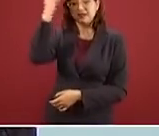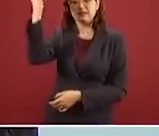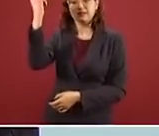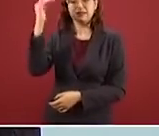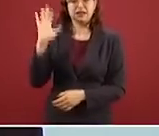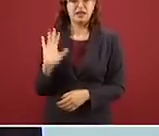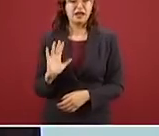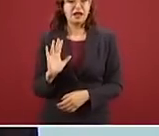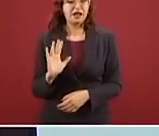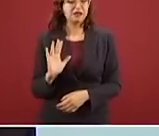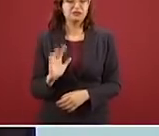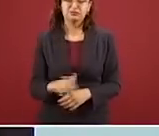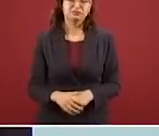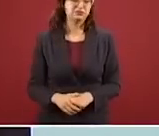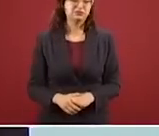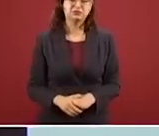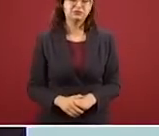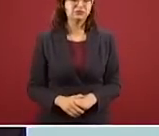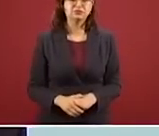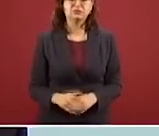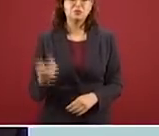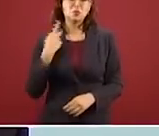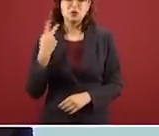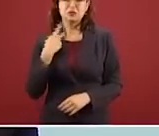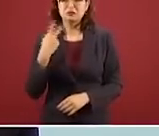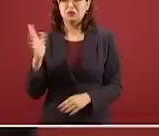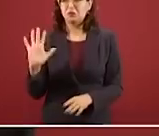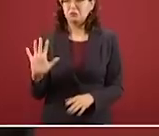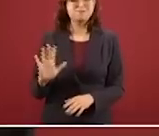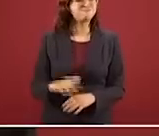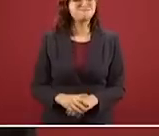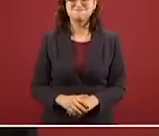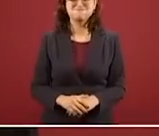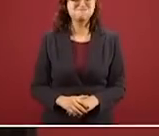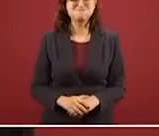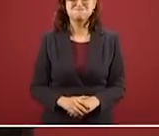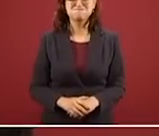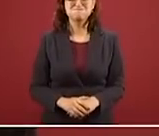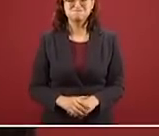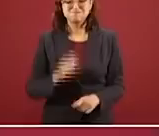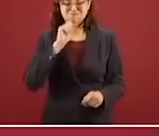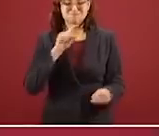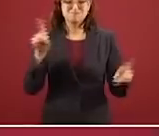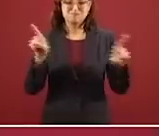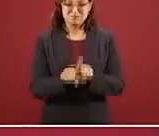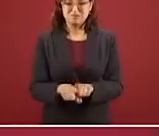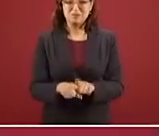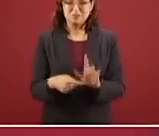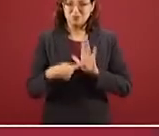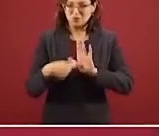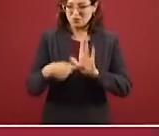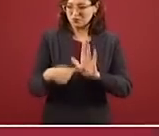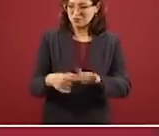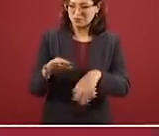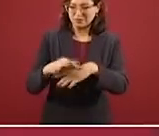o no solo es un asunto ideológico o político, es de juicio práctico.